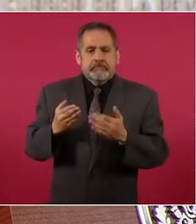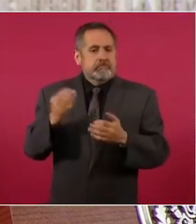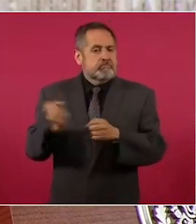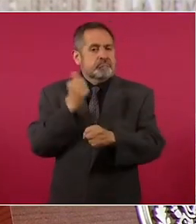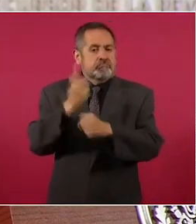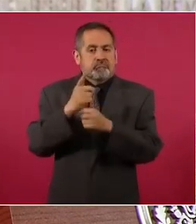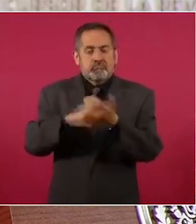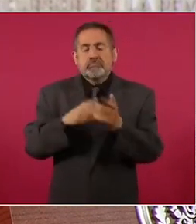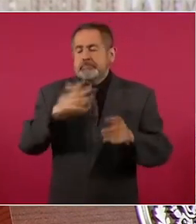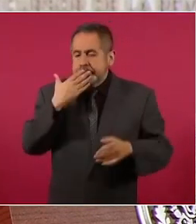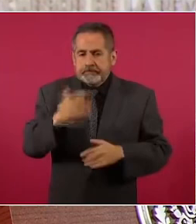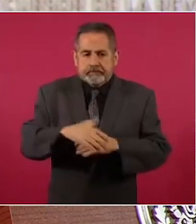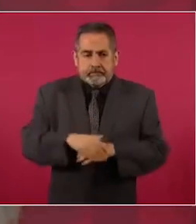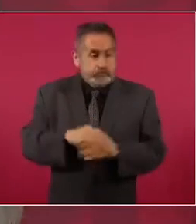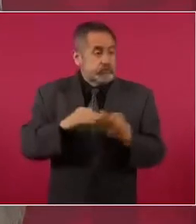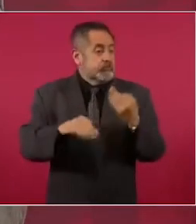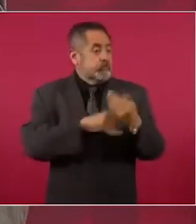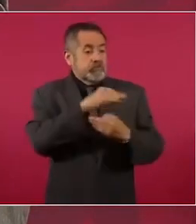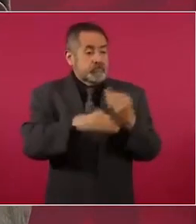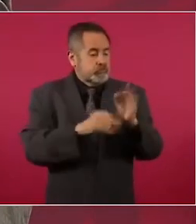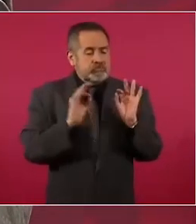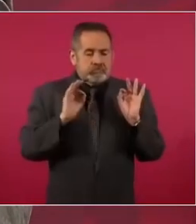Afortunadamente, no todo está